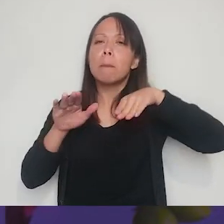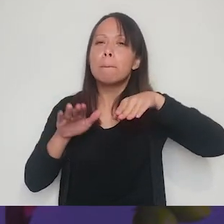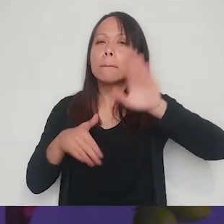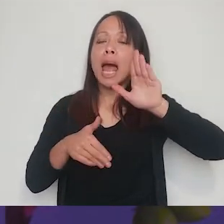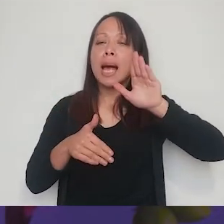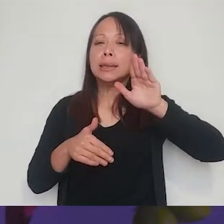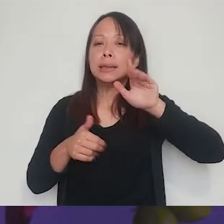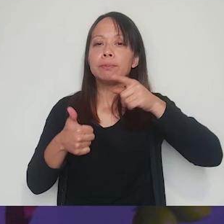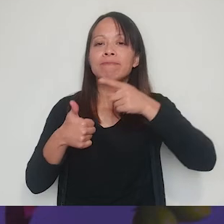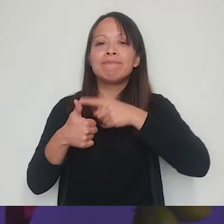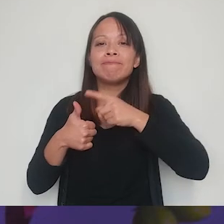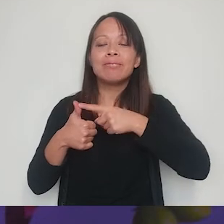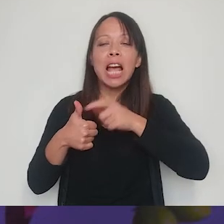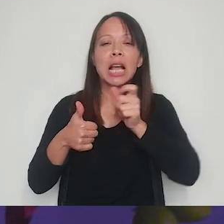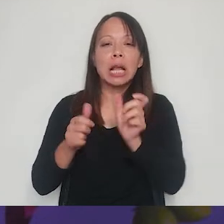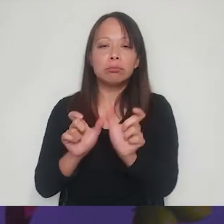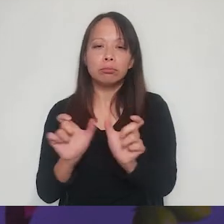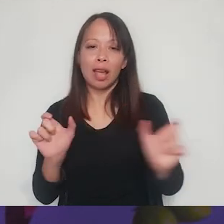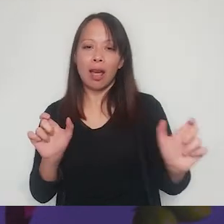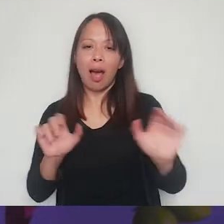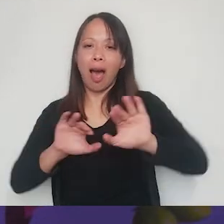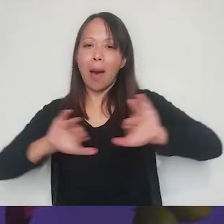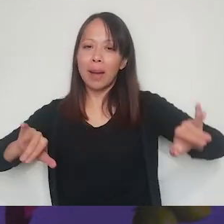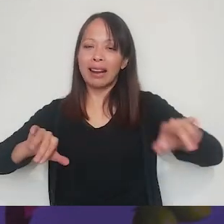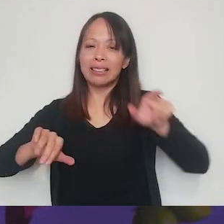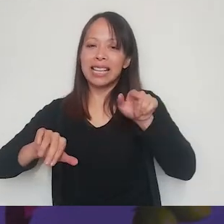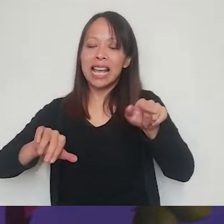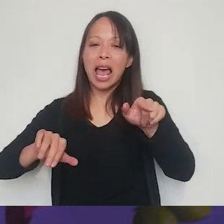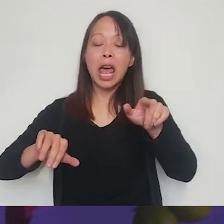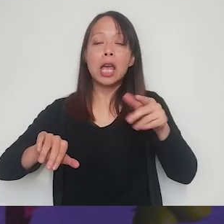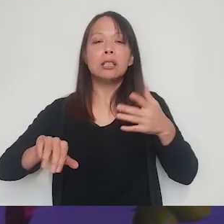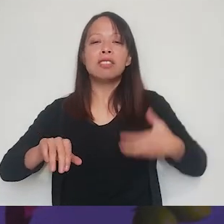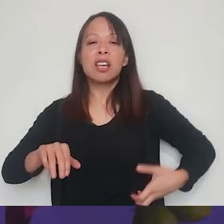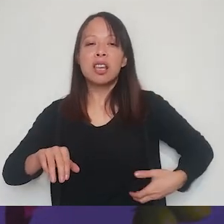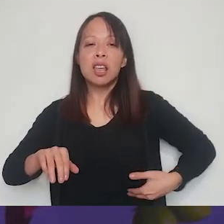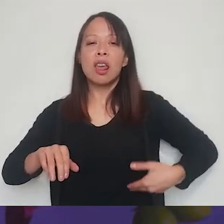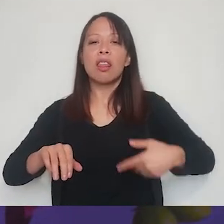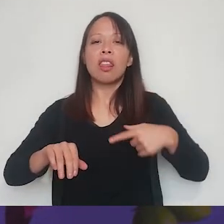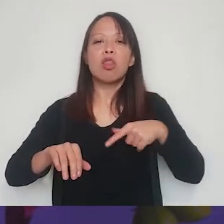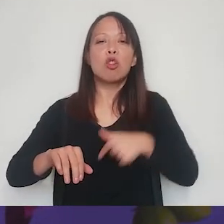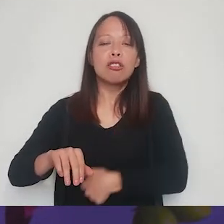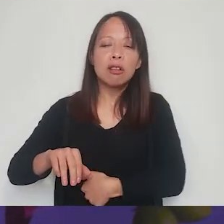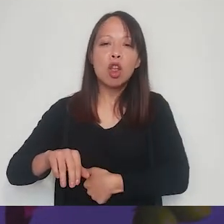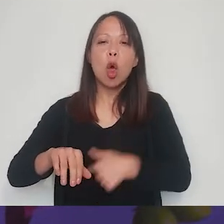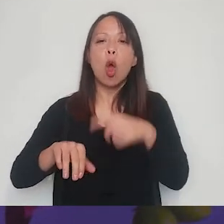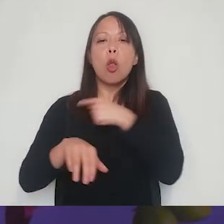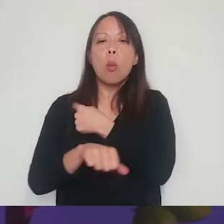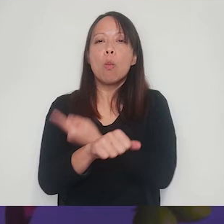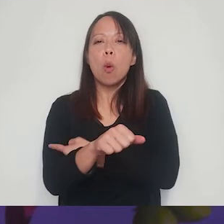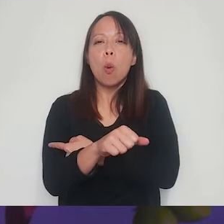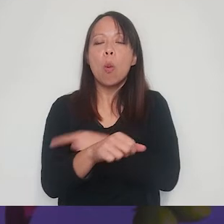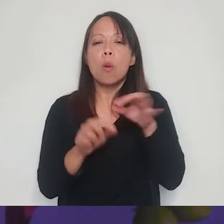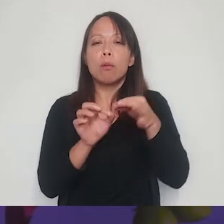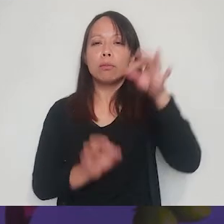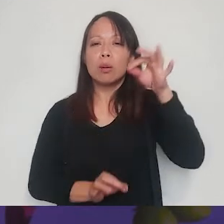SMN es mayor que cuando están tratados con alguna de las dos por separado, y esto se da tanto en hígado, riñón,